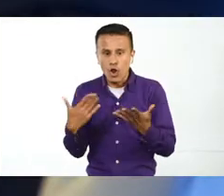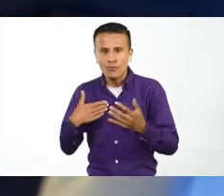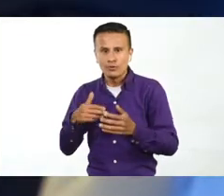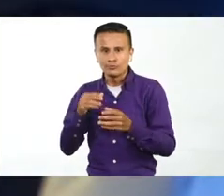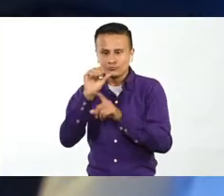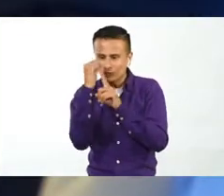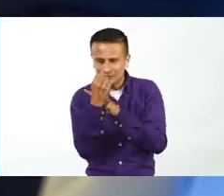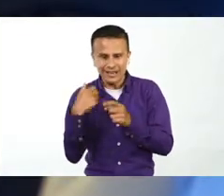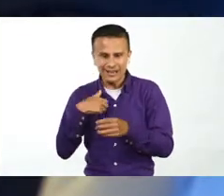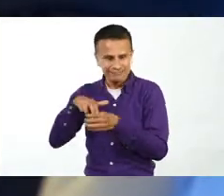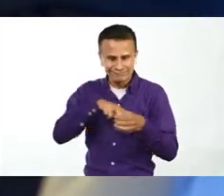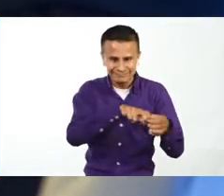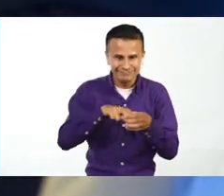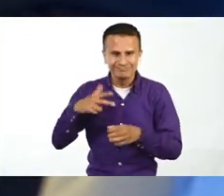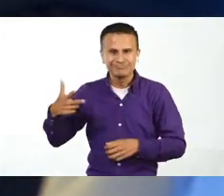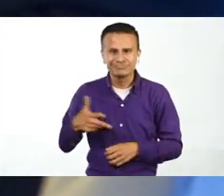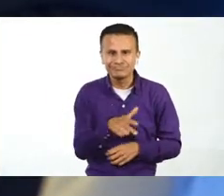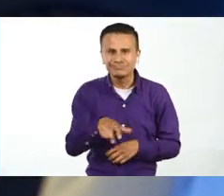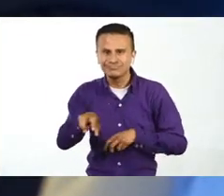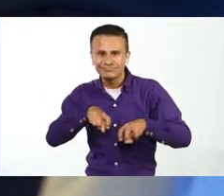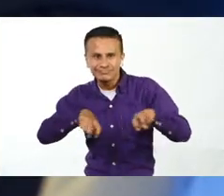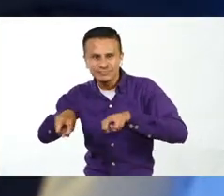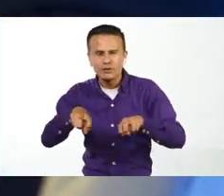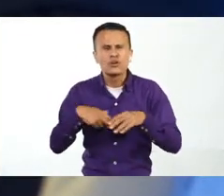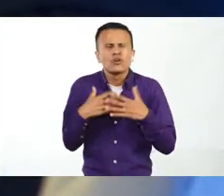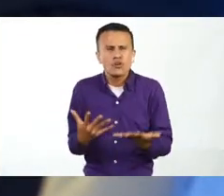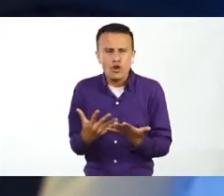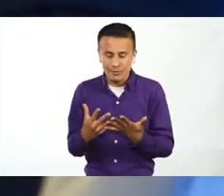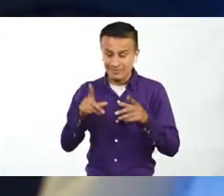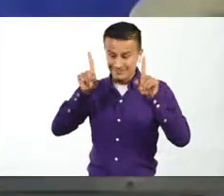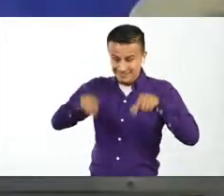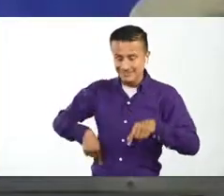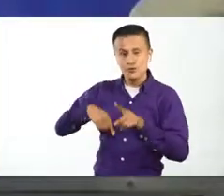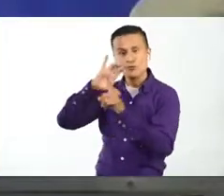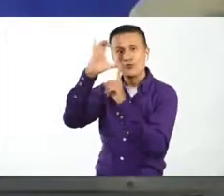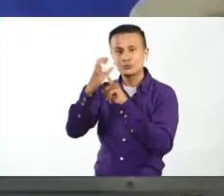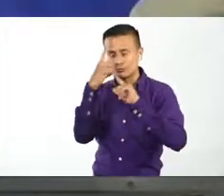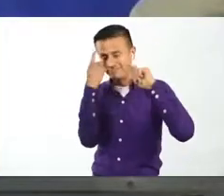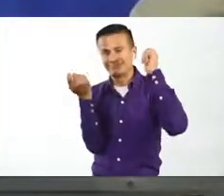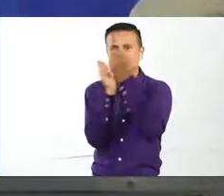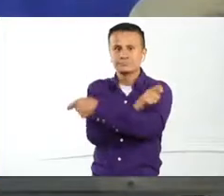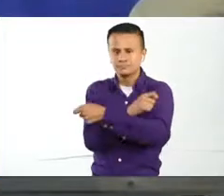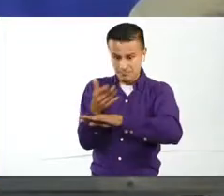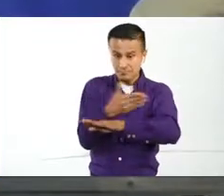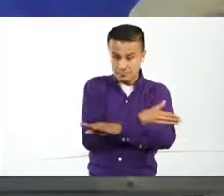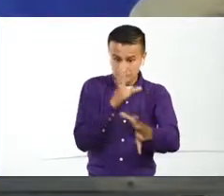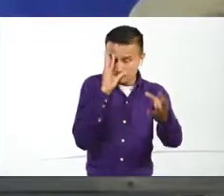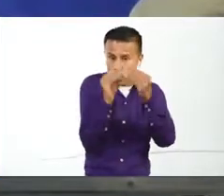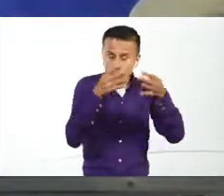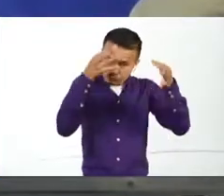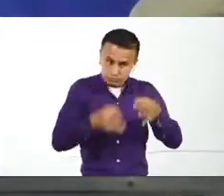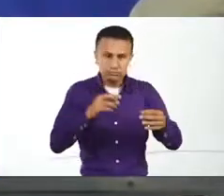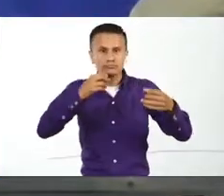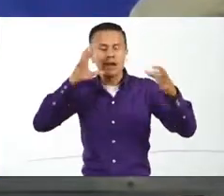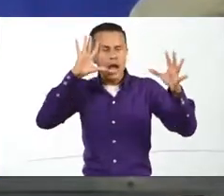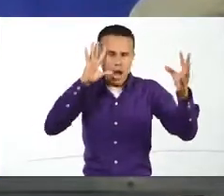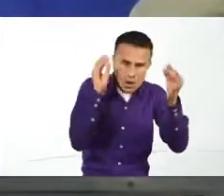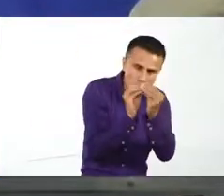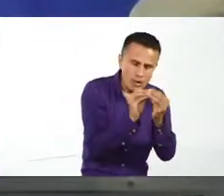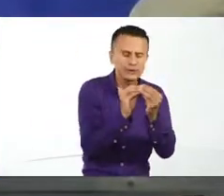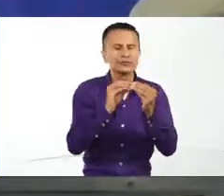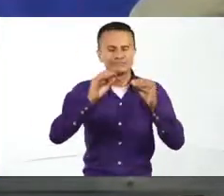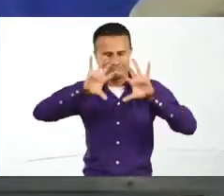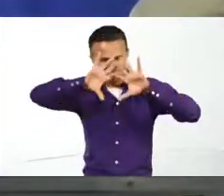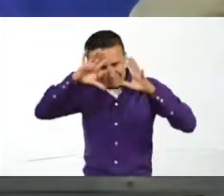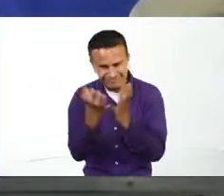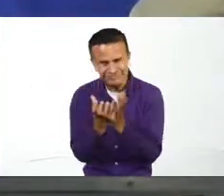tema de movilidad social, de movilización social, perdón, y los temas de transformación cultural. Si nosotros vamos a hablar de un pacto, cuando hablamos del